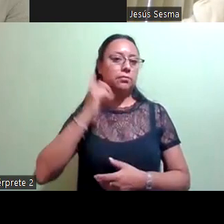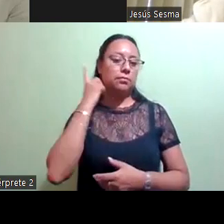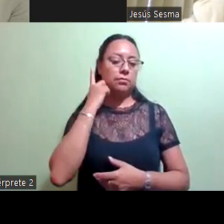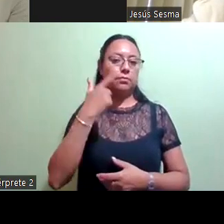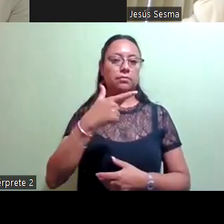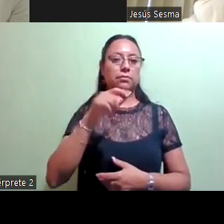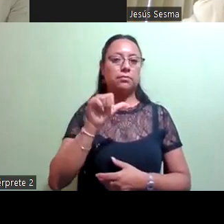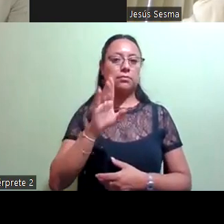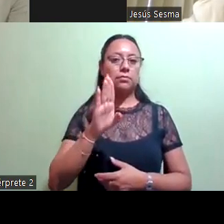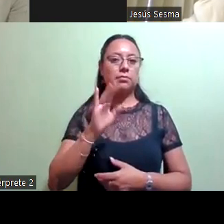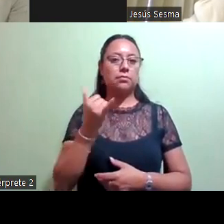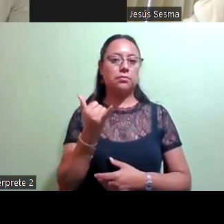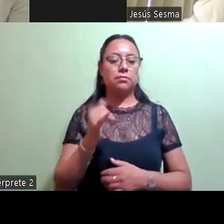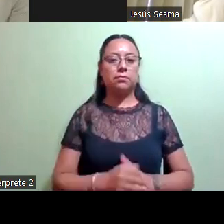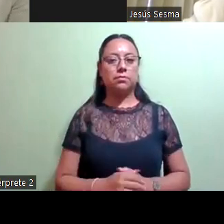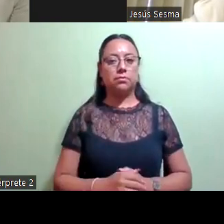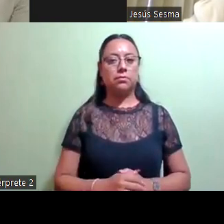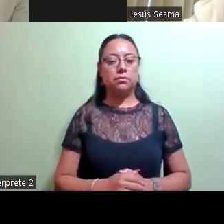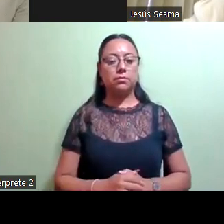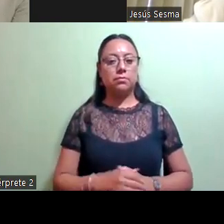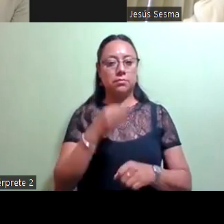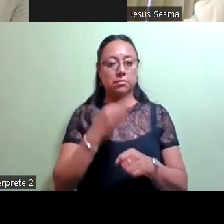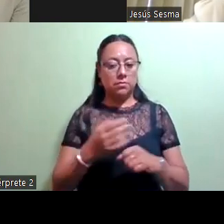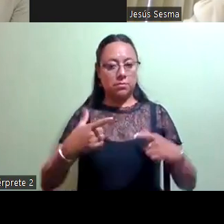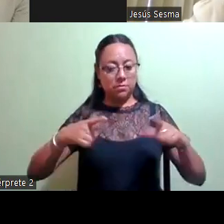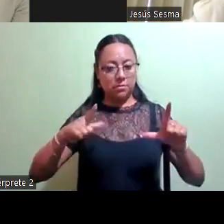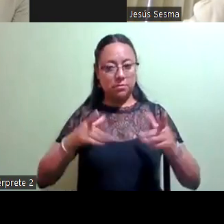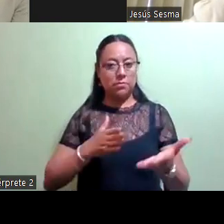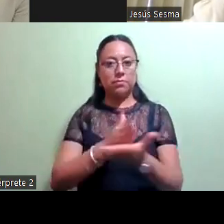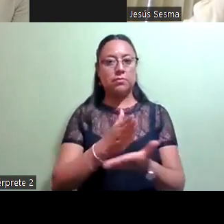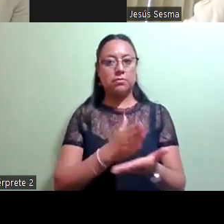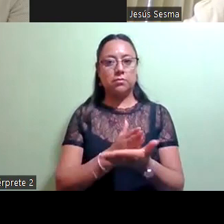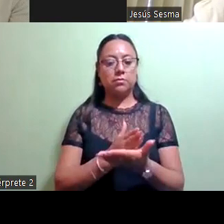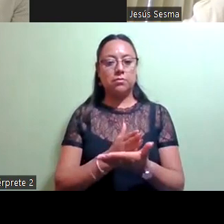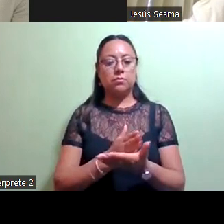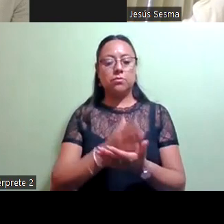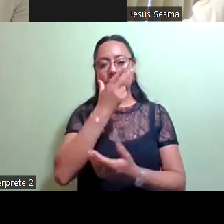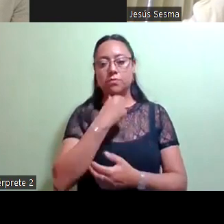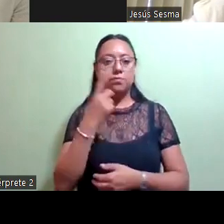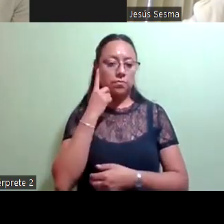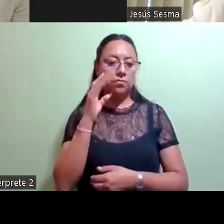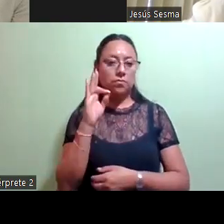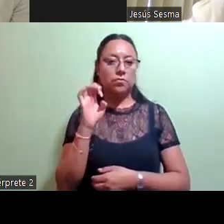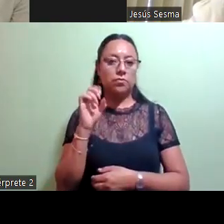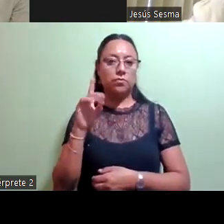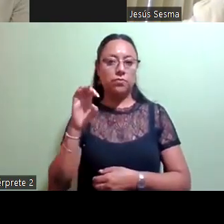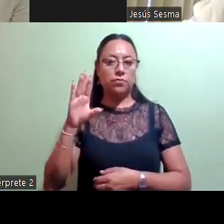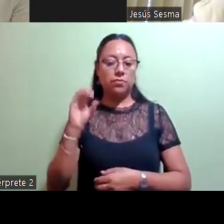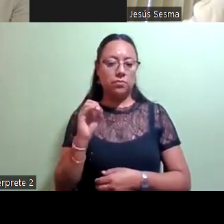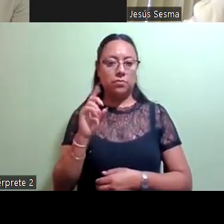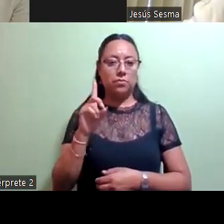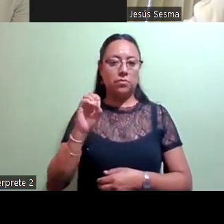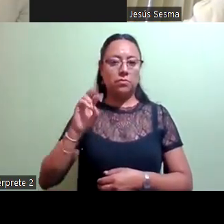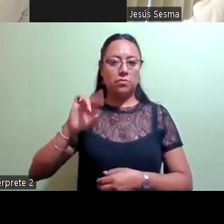Gaby. No le da acceso a la plataforma al diputado Federico Doring, por lo cual quisiera ver si me